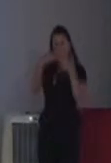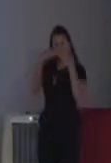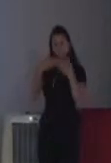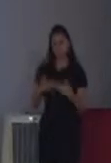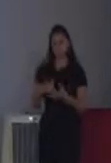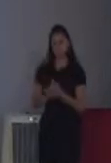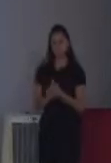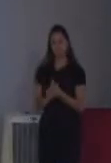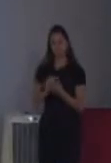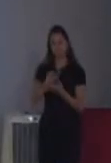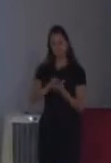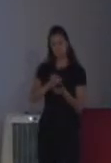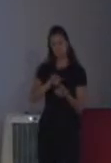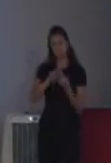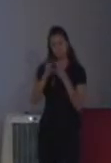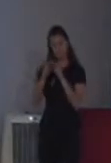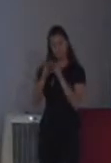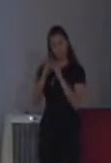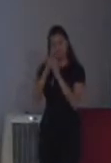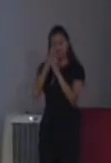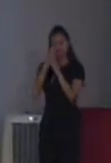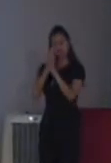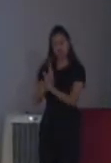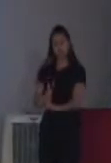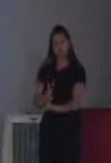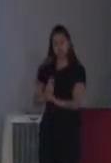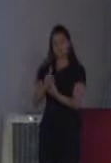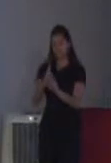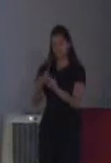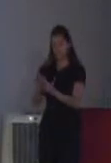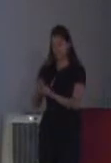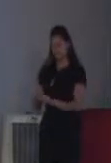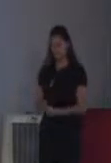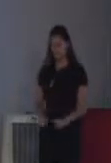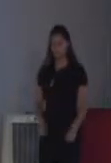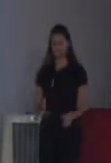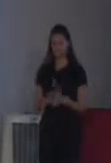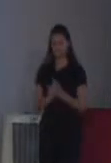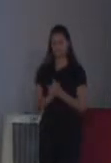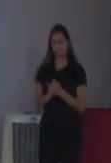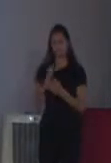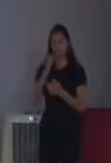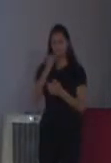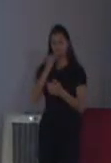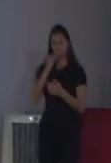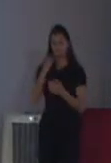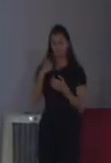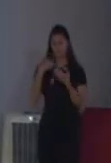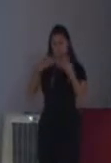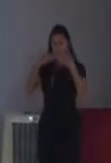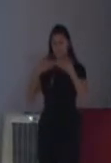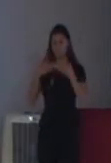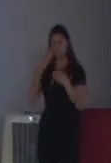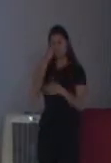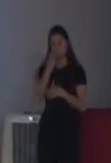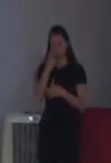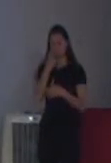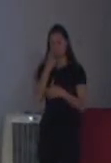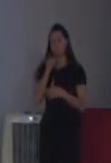que tiene que ver con el reconocimiento a la diferencia. O sea, después que yo adquiero mi discapacidad